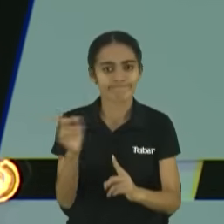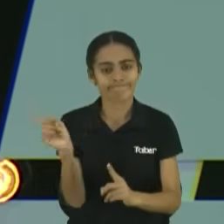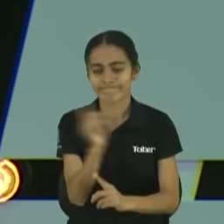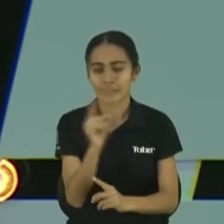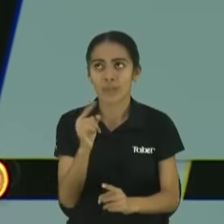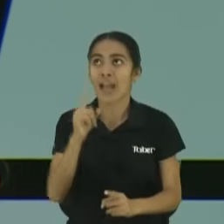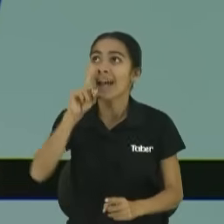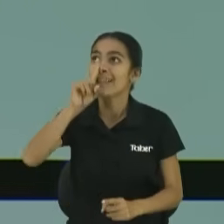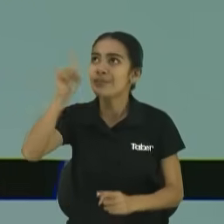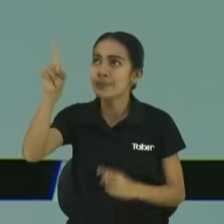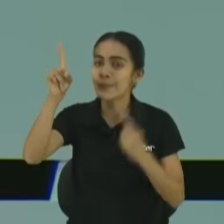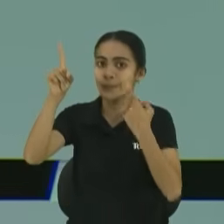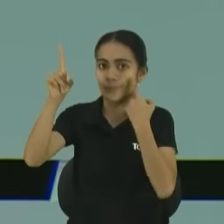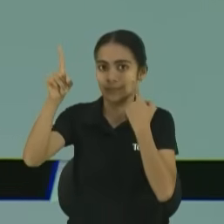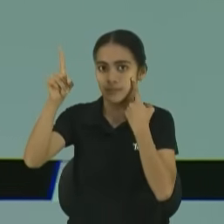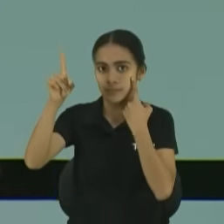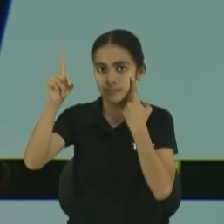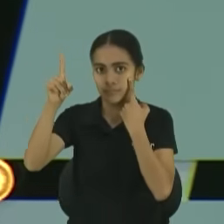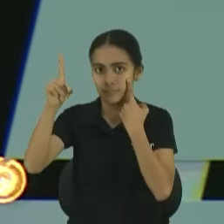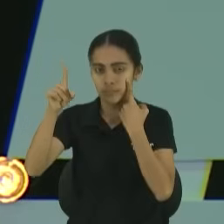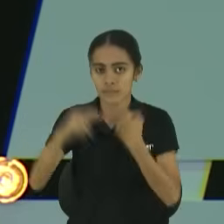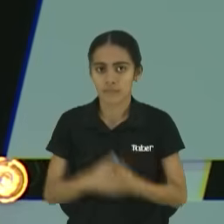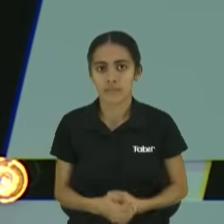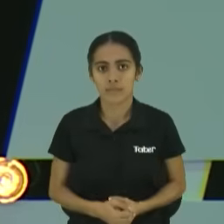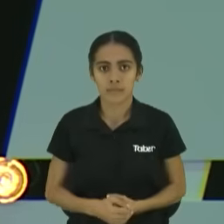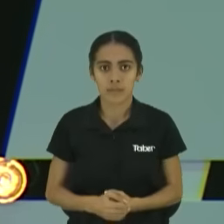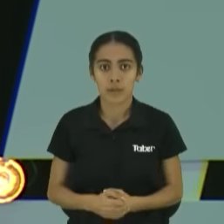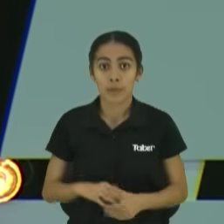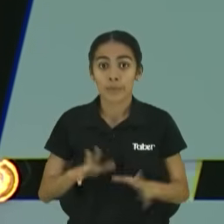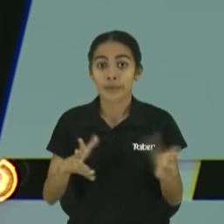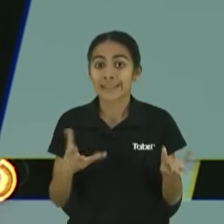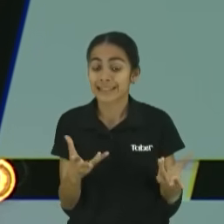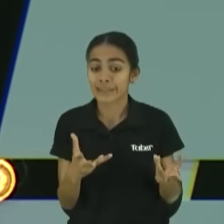si usted de las que anda buscando venganza, va a terminar enrollada con otro maite.